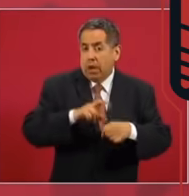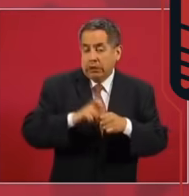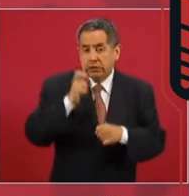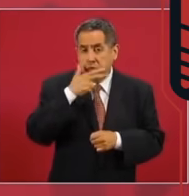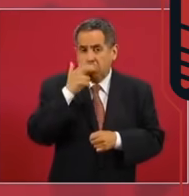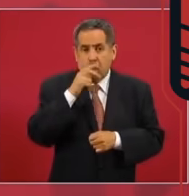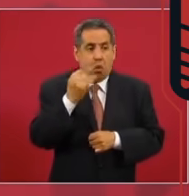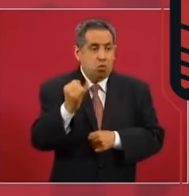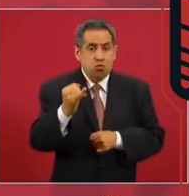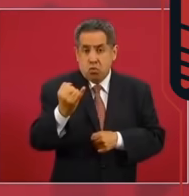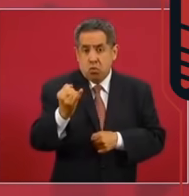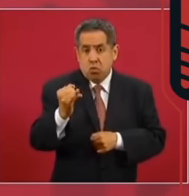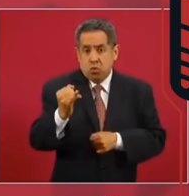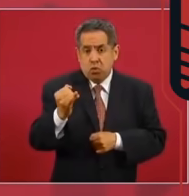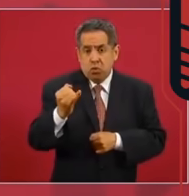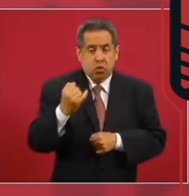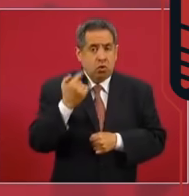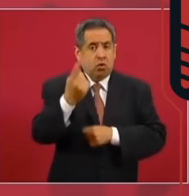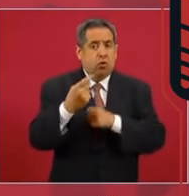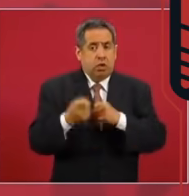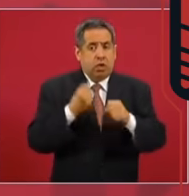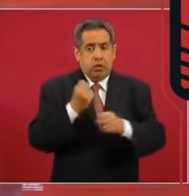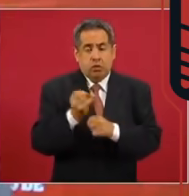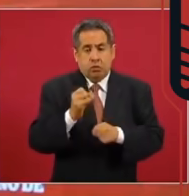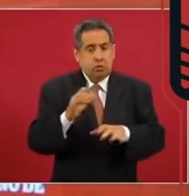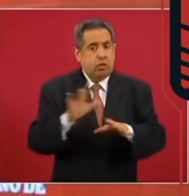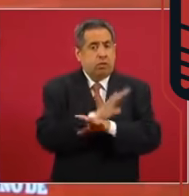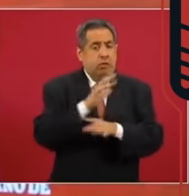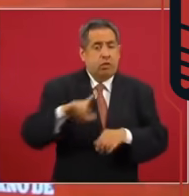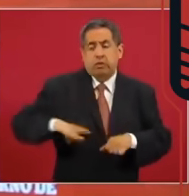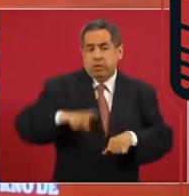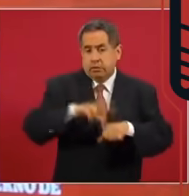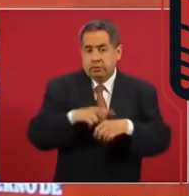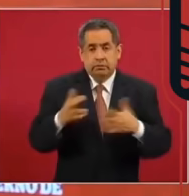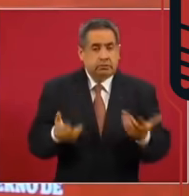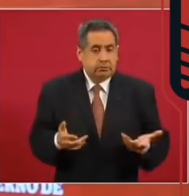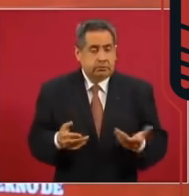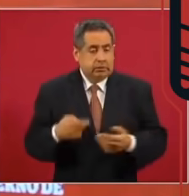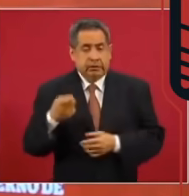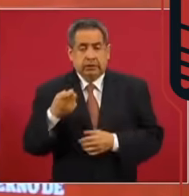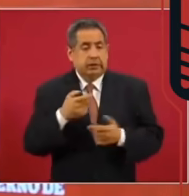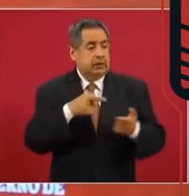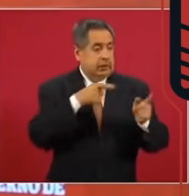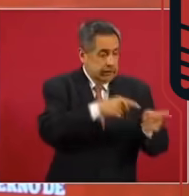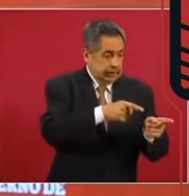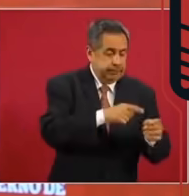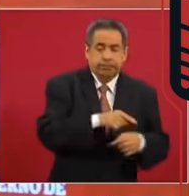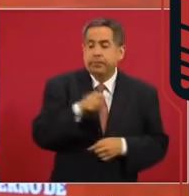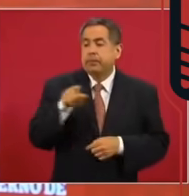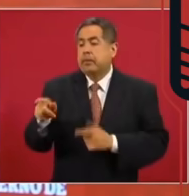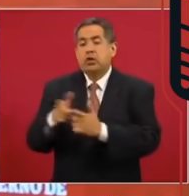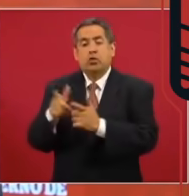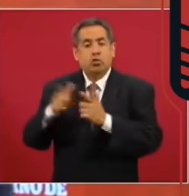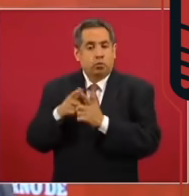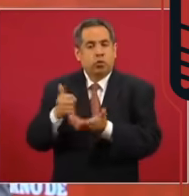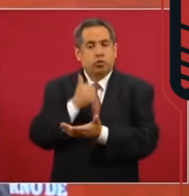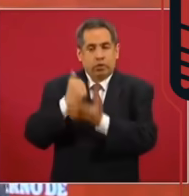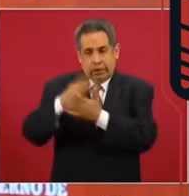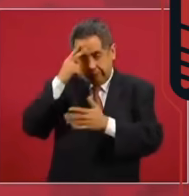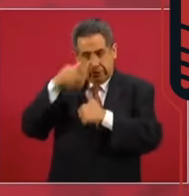Chihuahua en junio del año próximo. Entonces, ahí está ese grupo. Estos